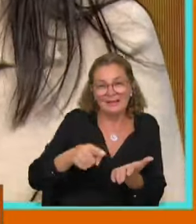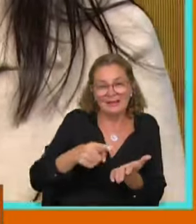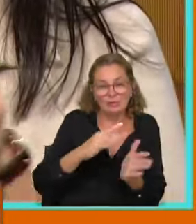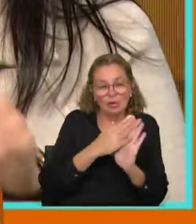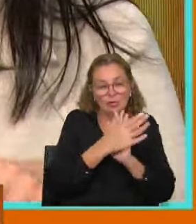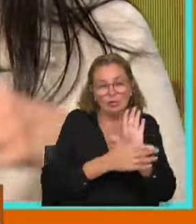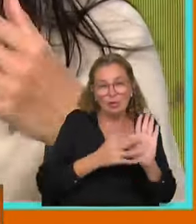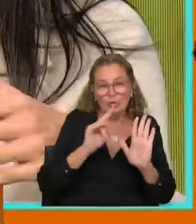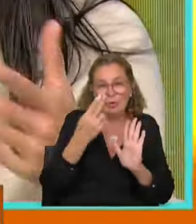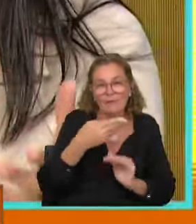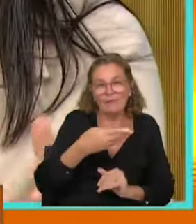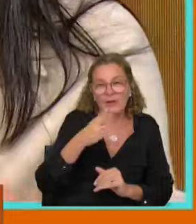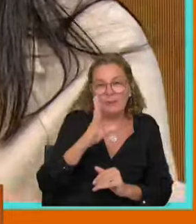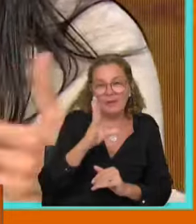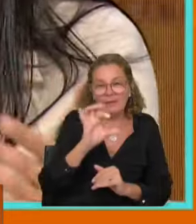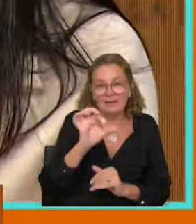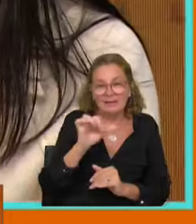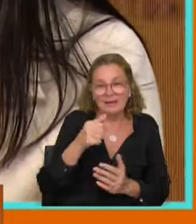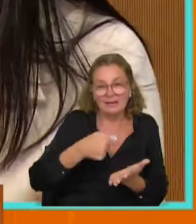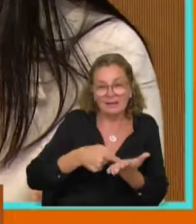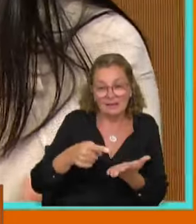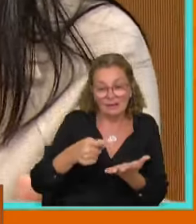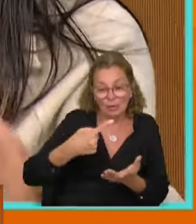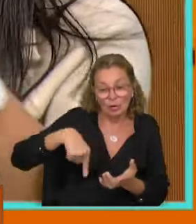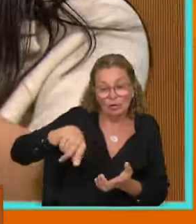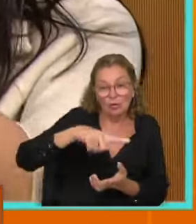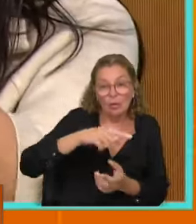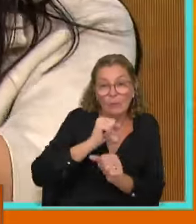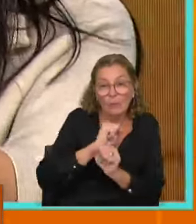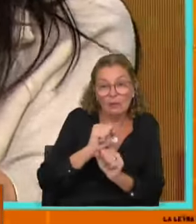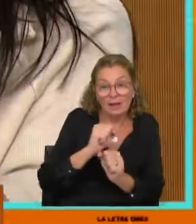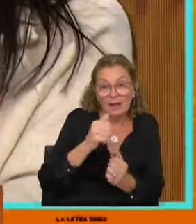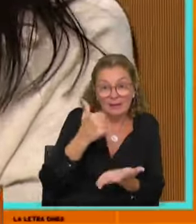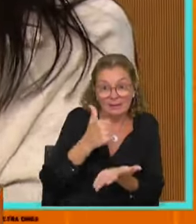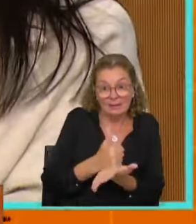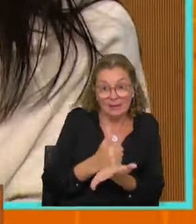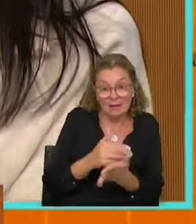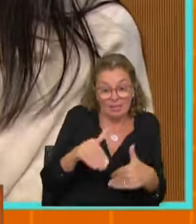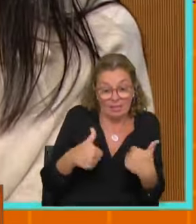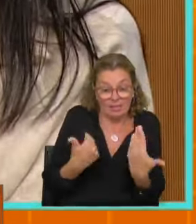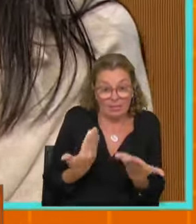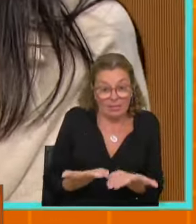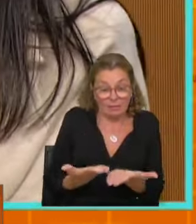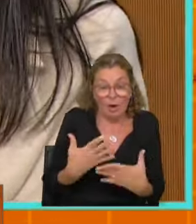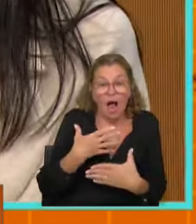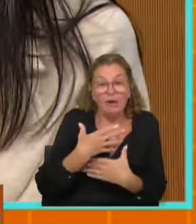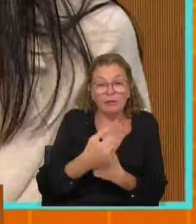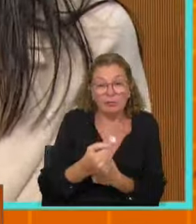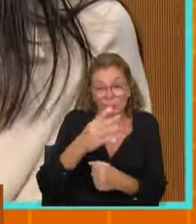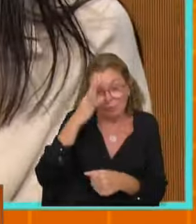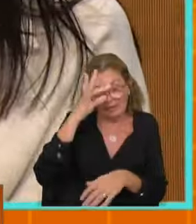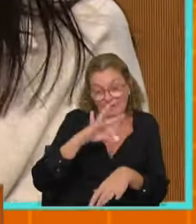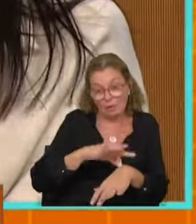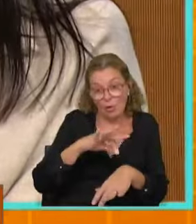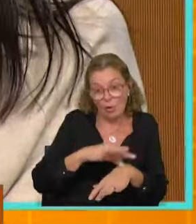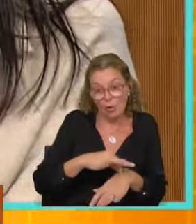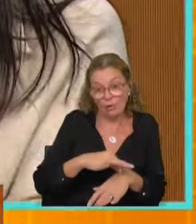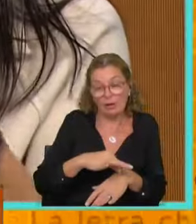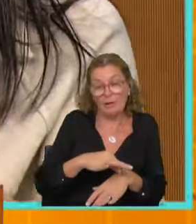tiene bps que son centros interdisciplinarios que podrían estar brindando asistencia de psicoterapia